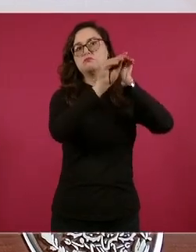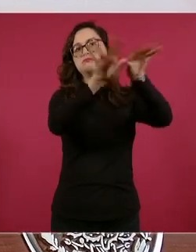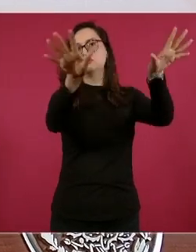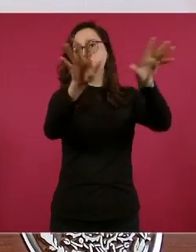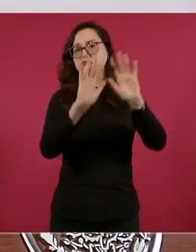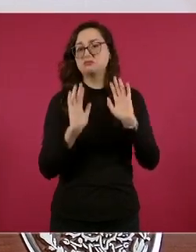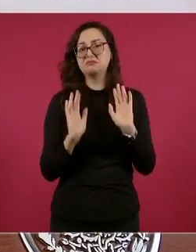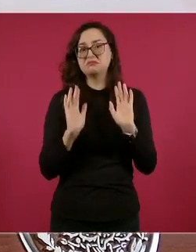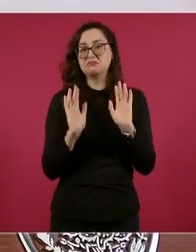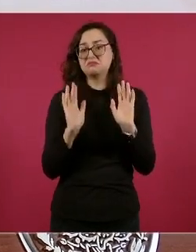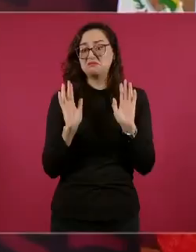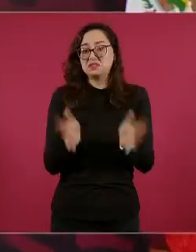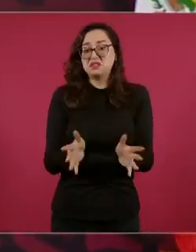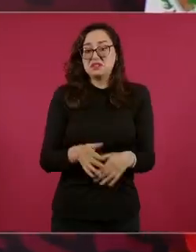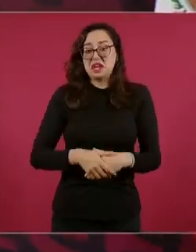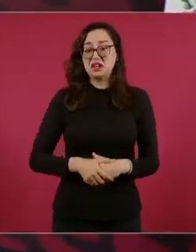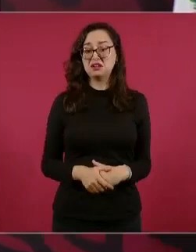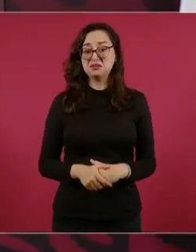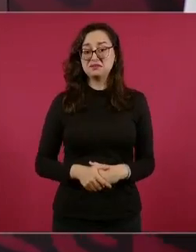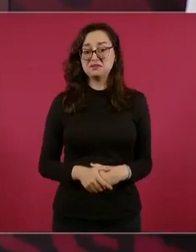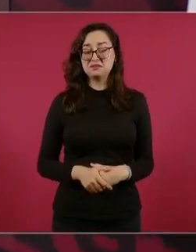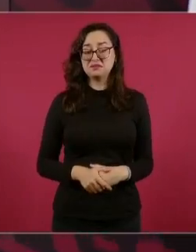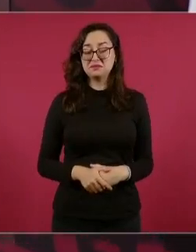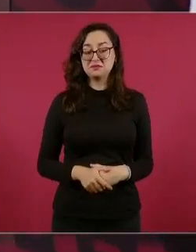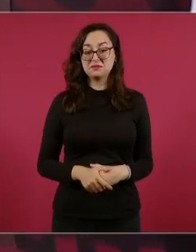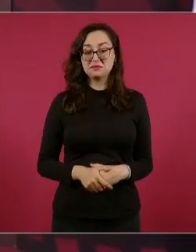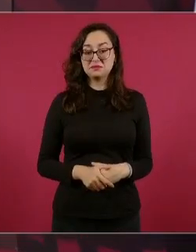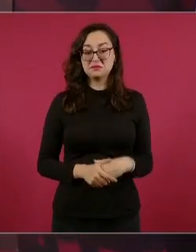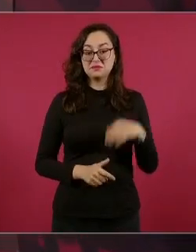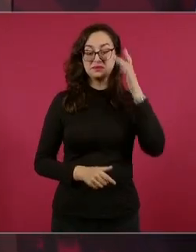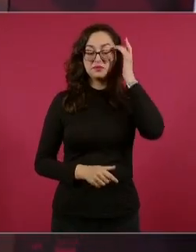A veces no le quitaban nada